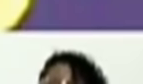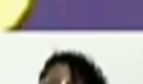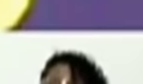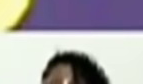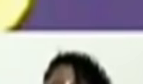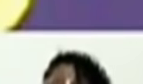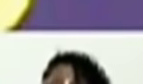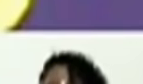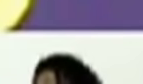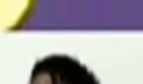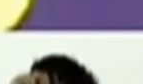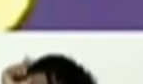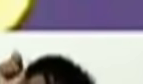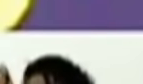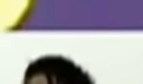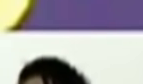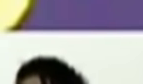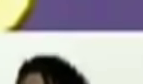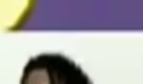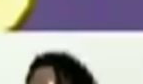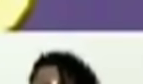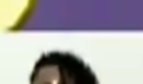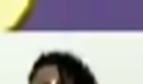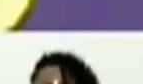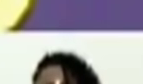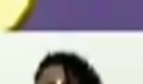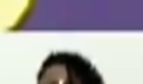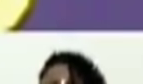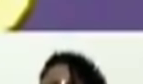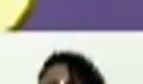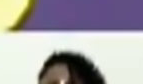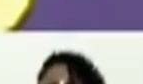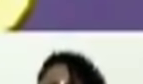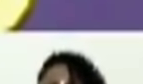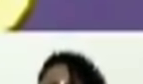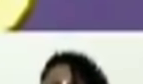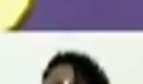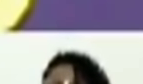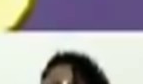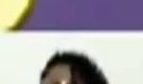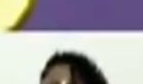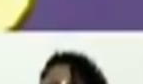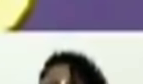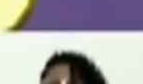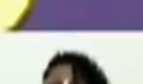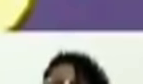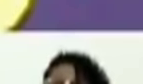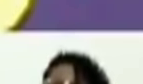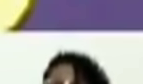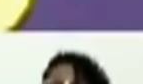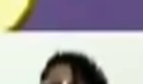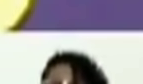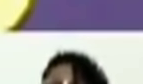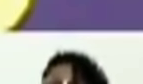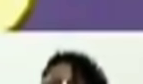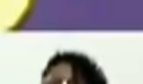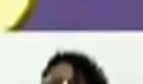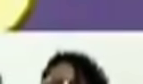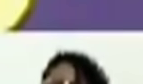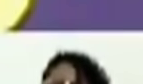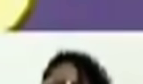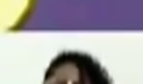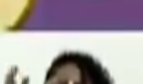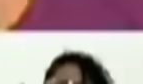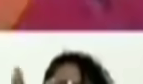están reconociendo la legitimidad del Consejo Nacional Electoral, electo por la Asamblea